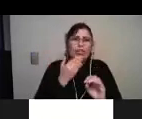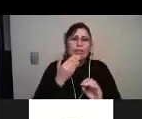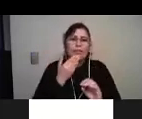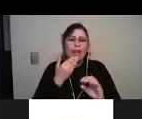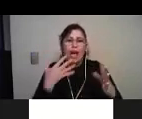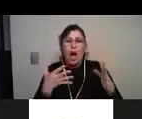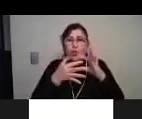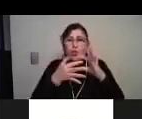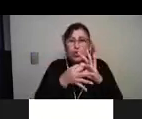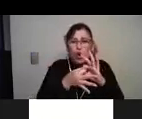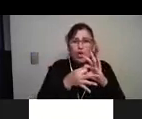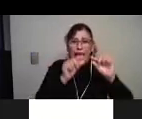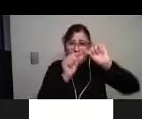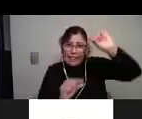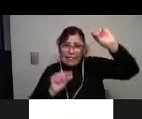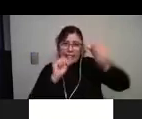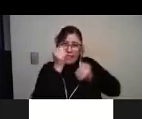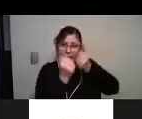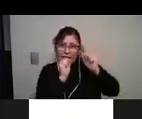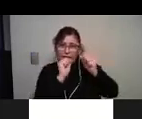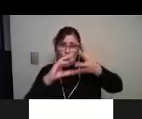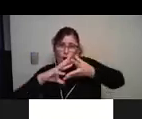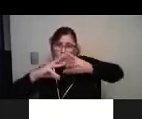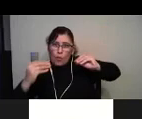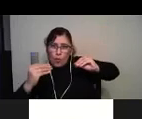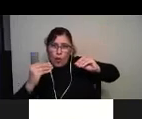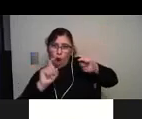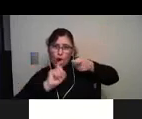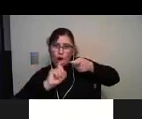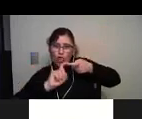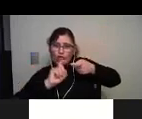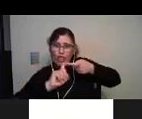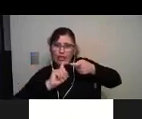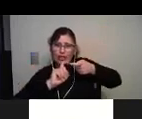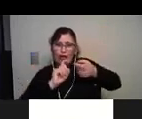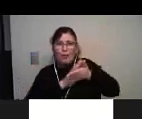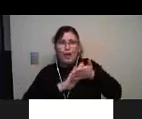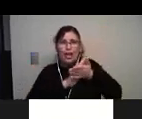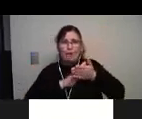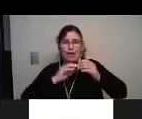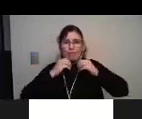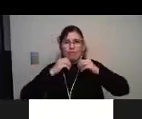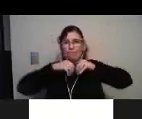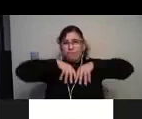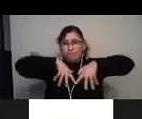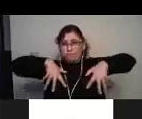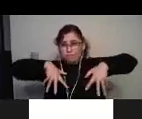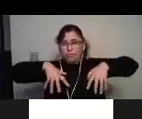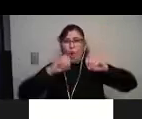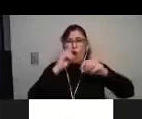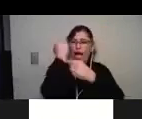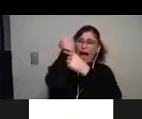está representada por el contacto, ¿cierto?, que se da entre la raíz nerviosa periférica o el axón,